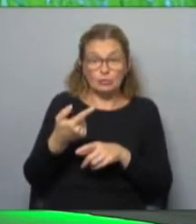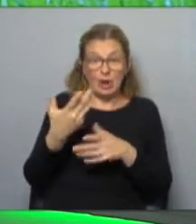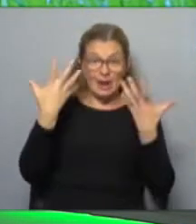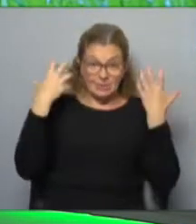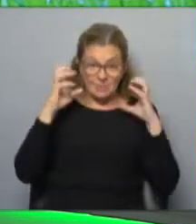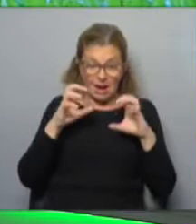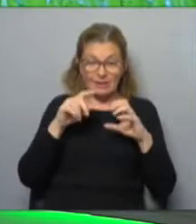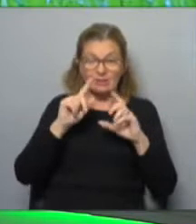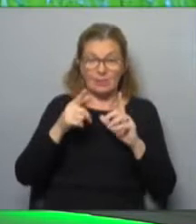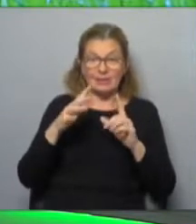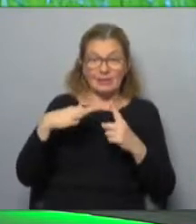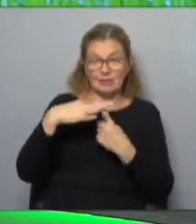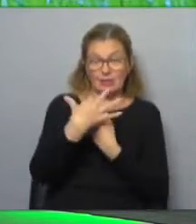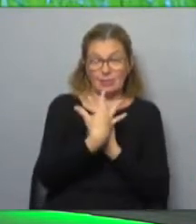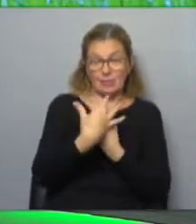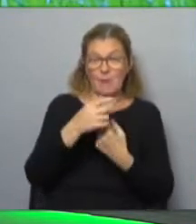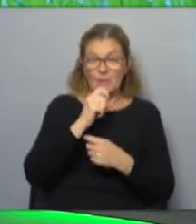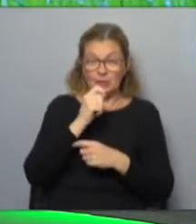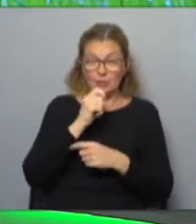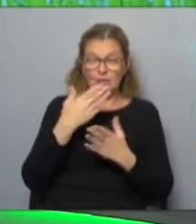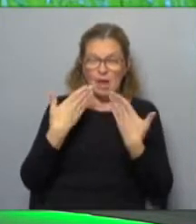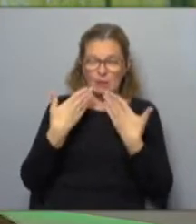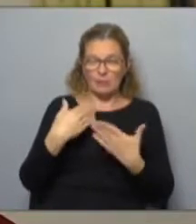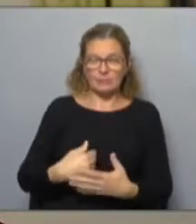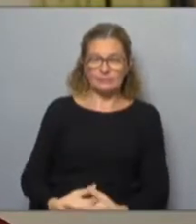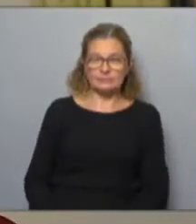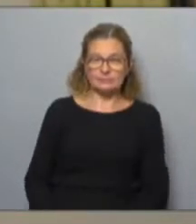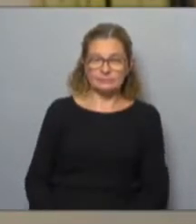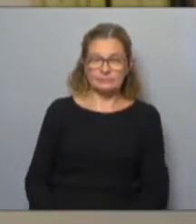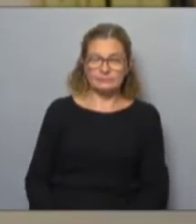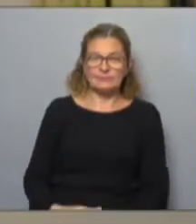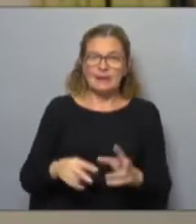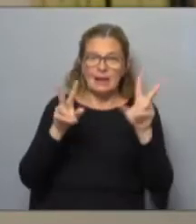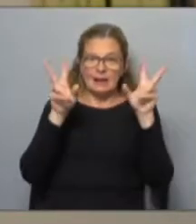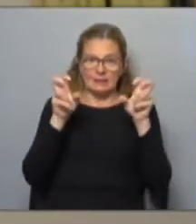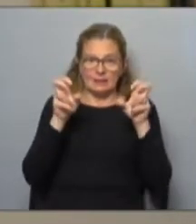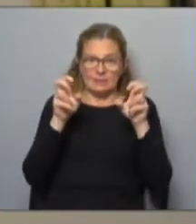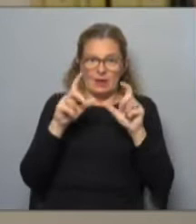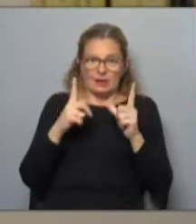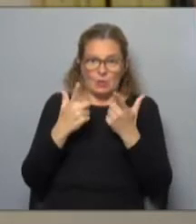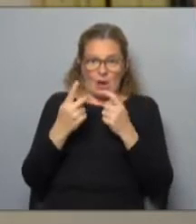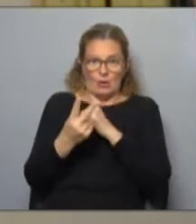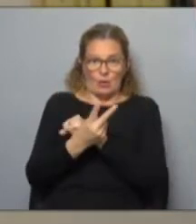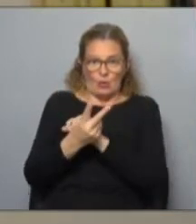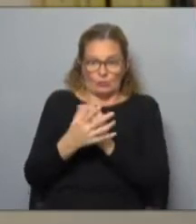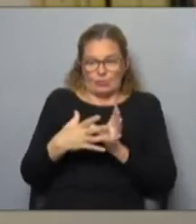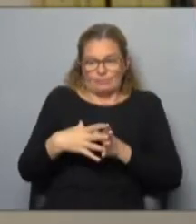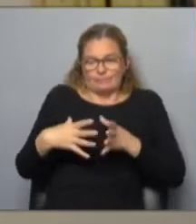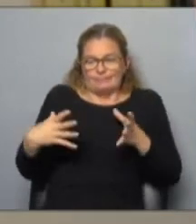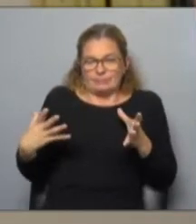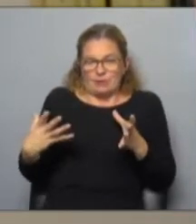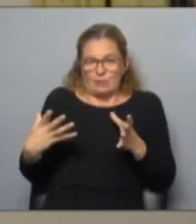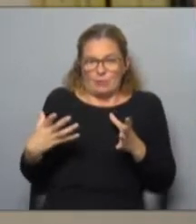puedan encontrar en el entorno, hablamos nuevamente con el periodista Martín Otegi. El tema es que no hay un control tan grande o como